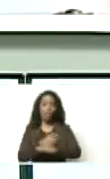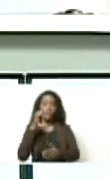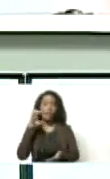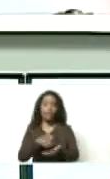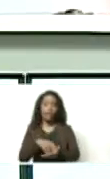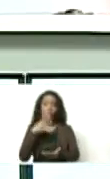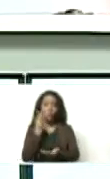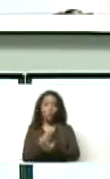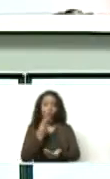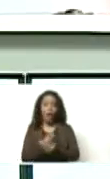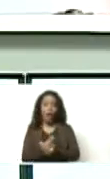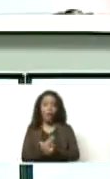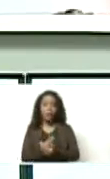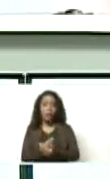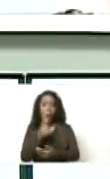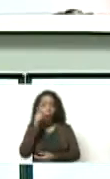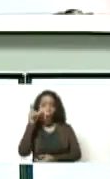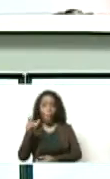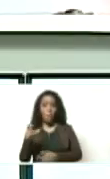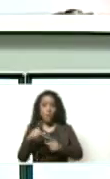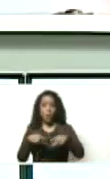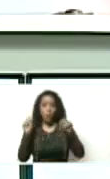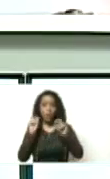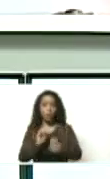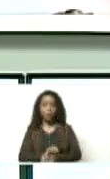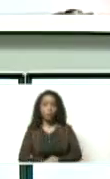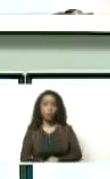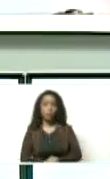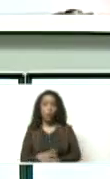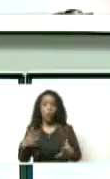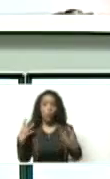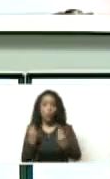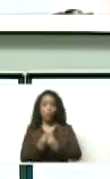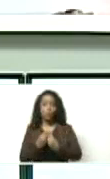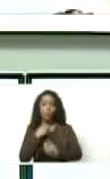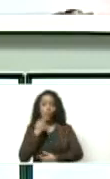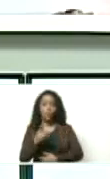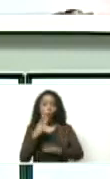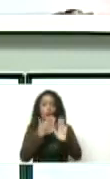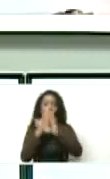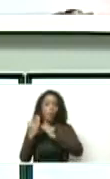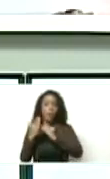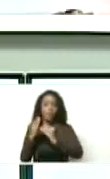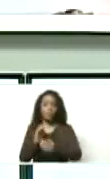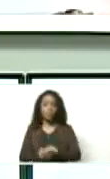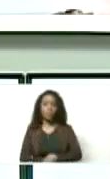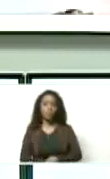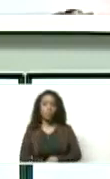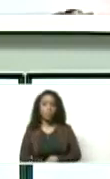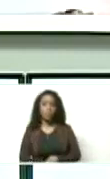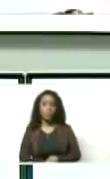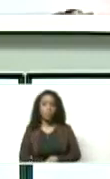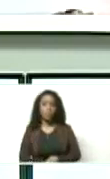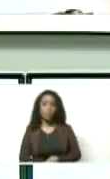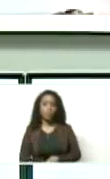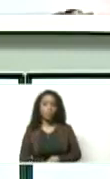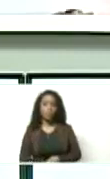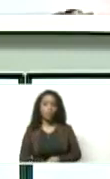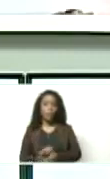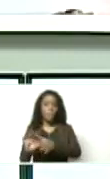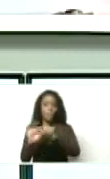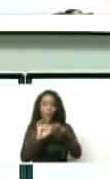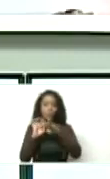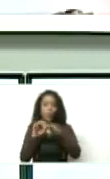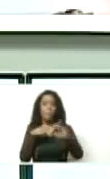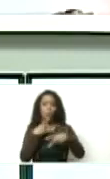estado Monagas, Ernesto Luna, junto al vocero de la comunidad, Germán Guerrero. Unidad